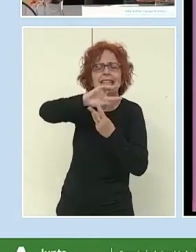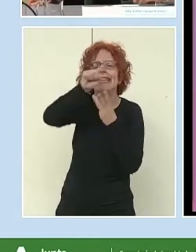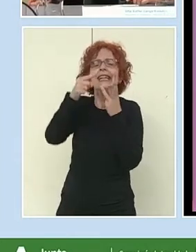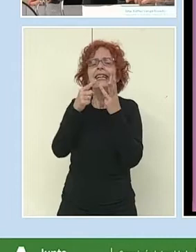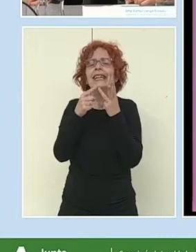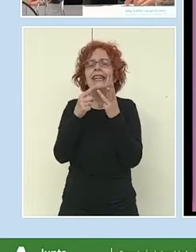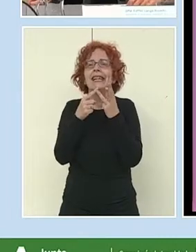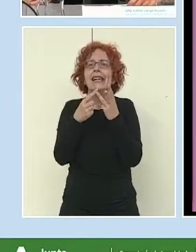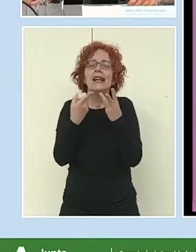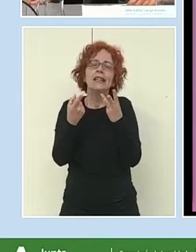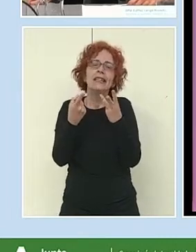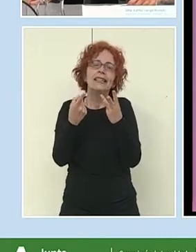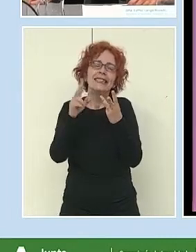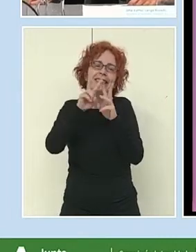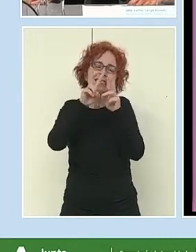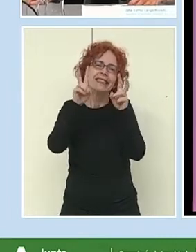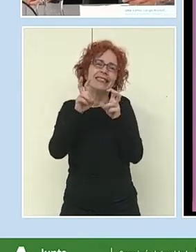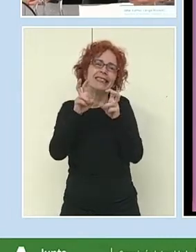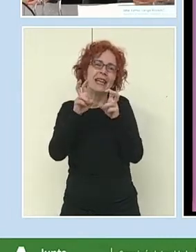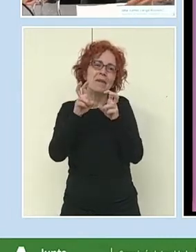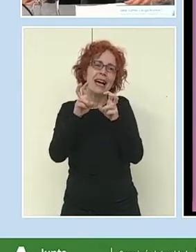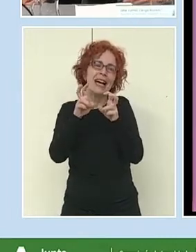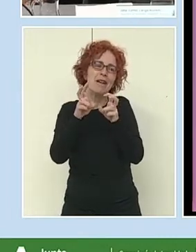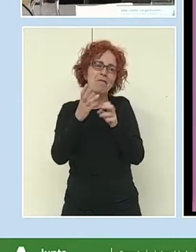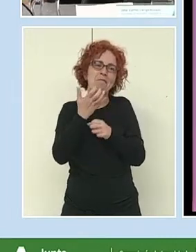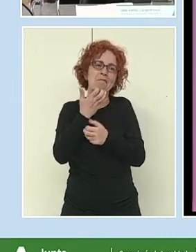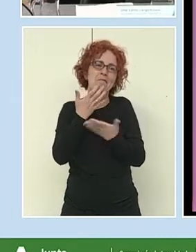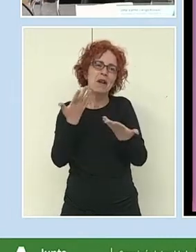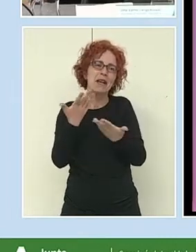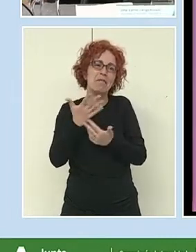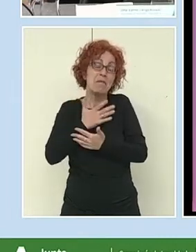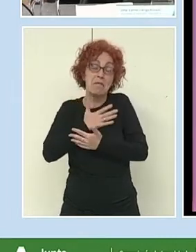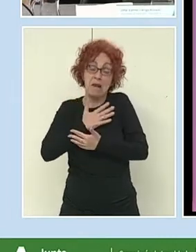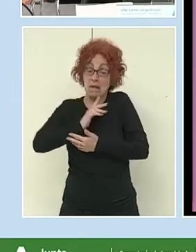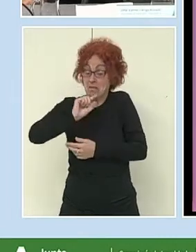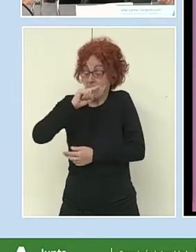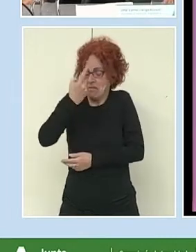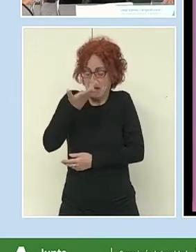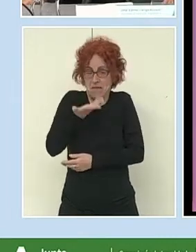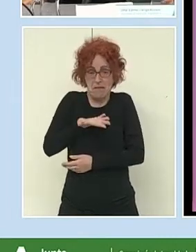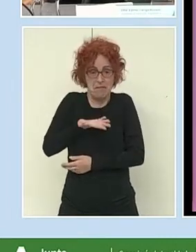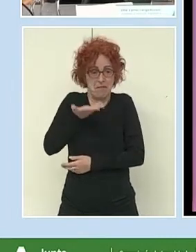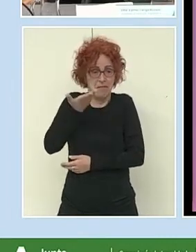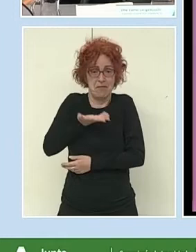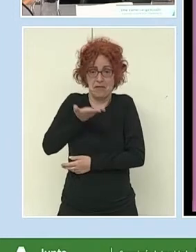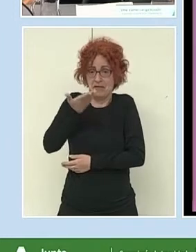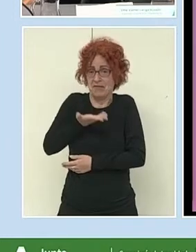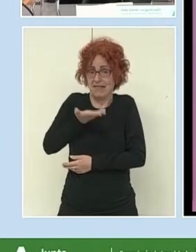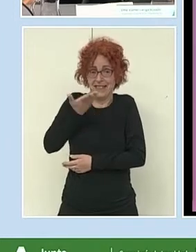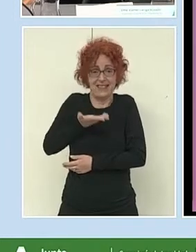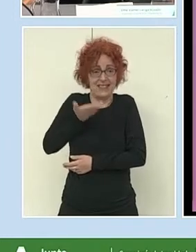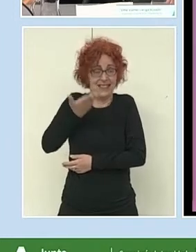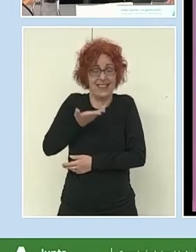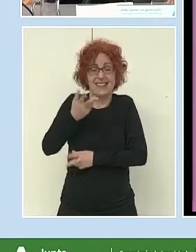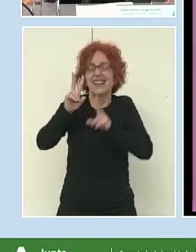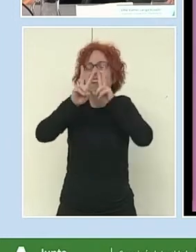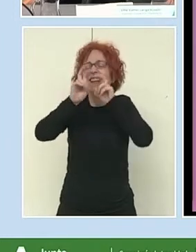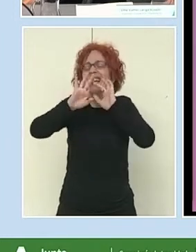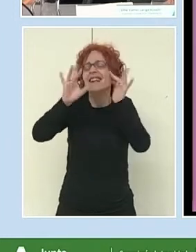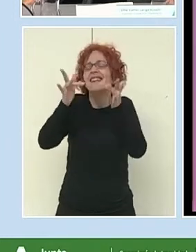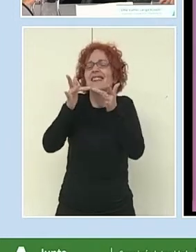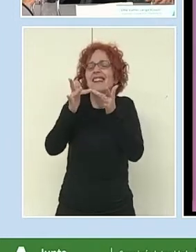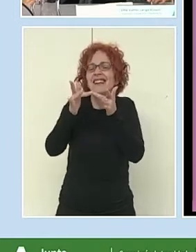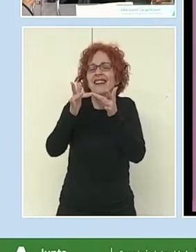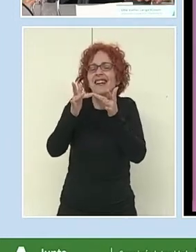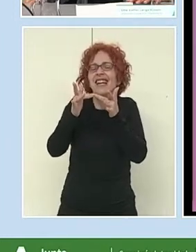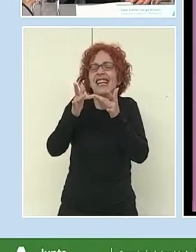Seguidamente pues hablaré un poco más pues para mí el meollo de mi exposición, que es la ciberseguridad, ¿no? Y